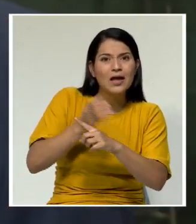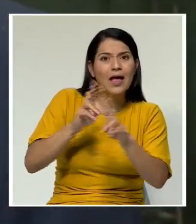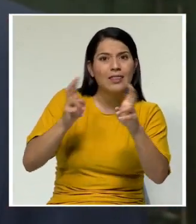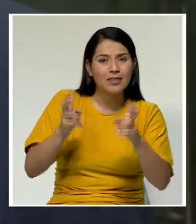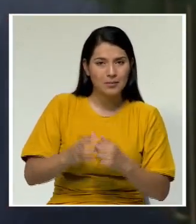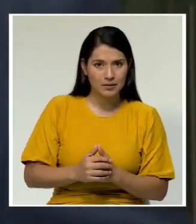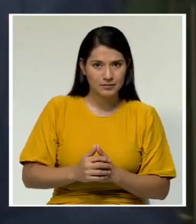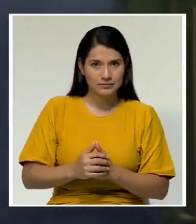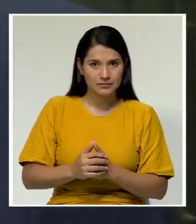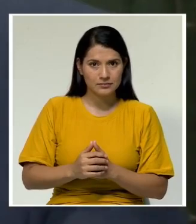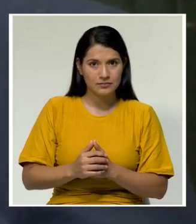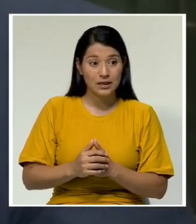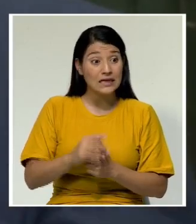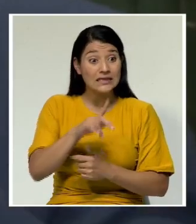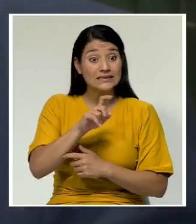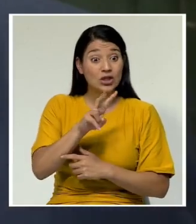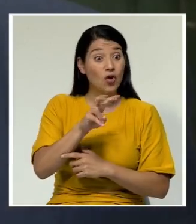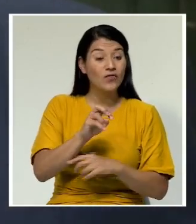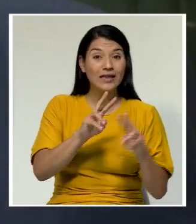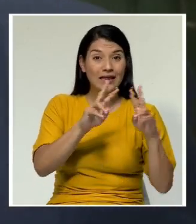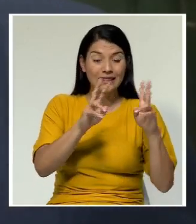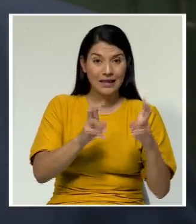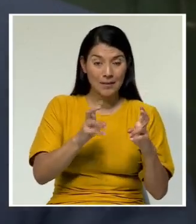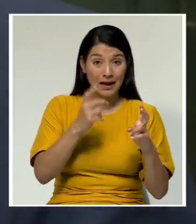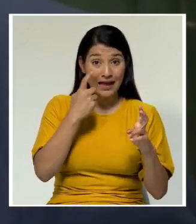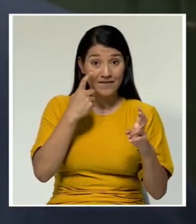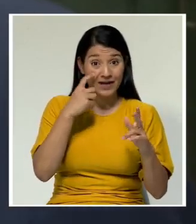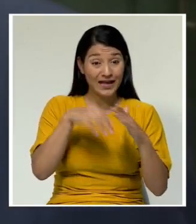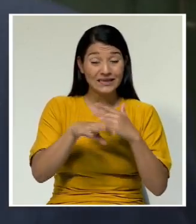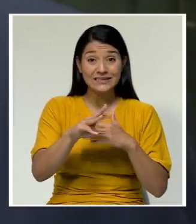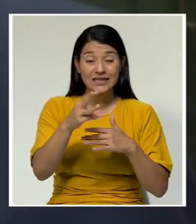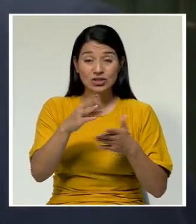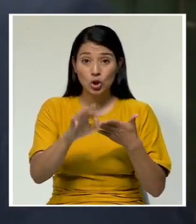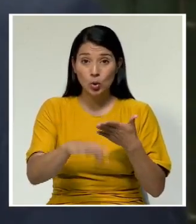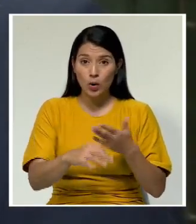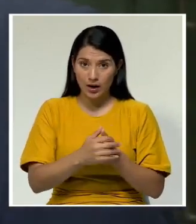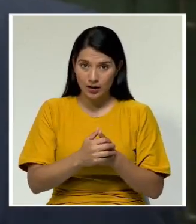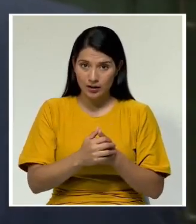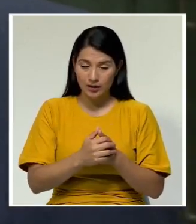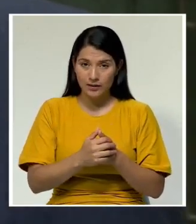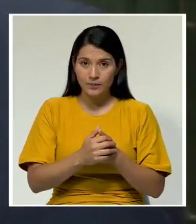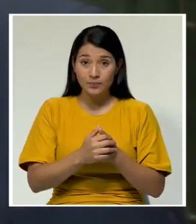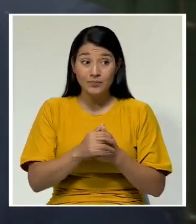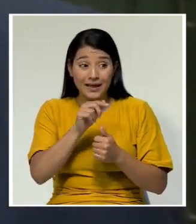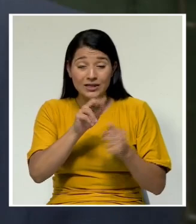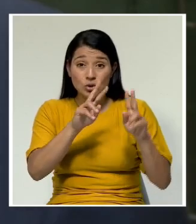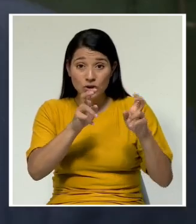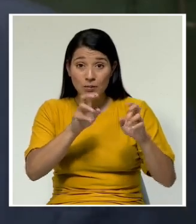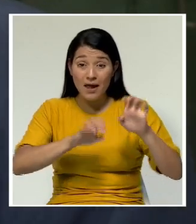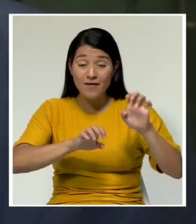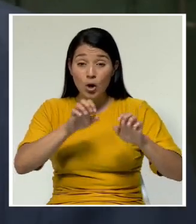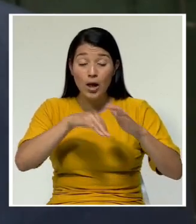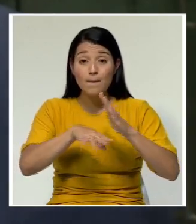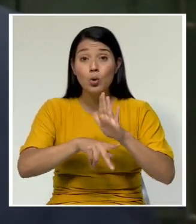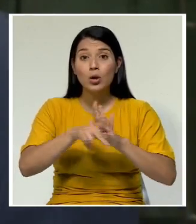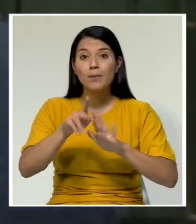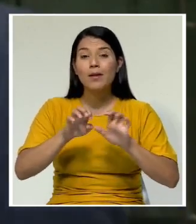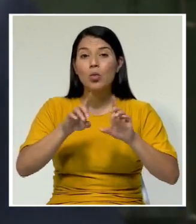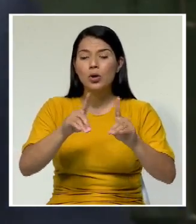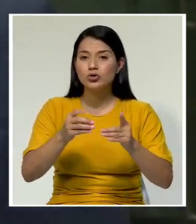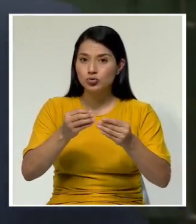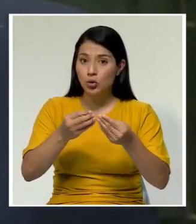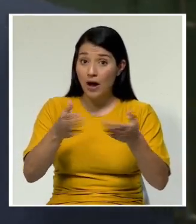donde nosotros podamos guindar ahí las explicaciones de cada tema? De los 120 temas que se ve